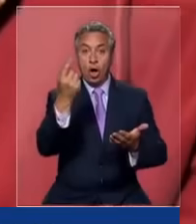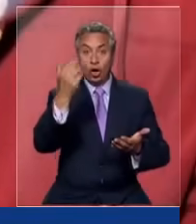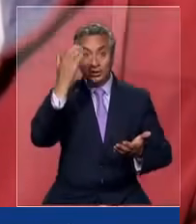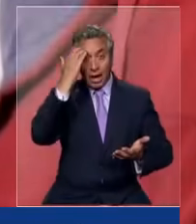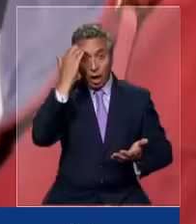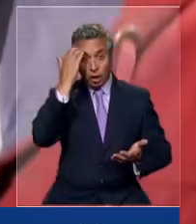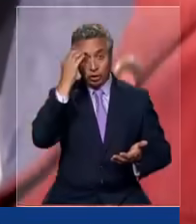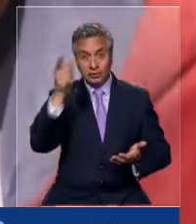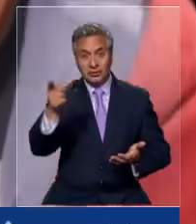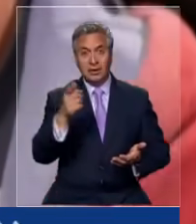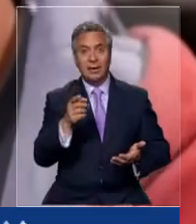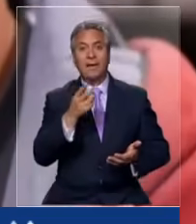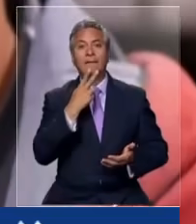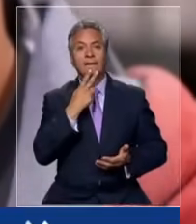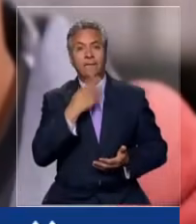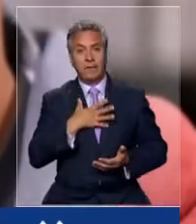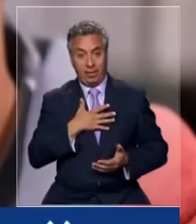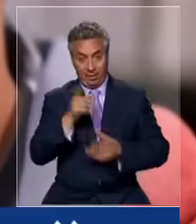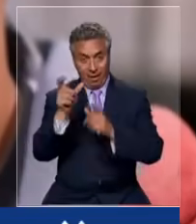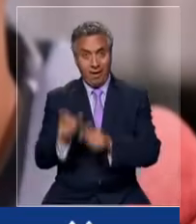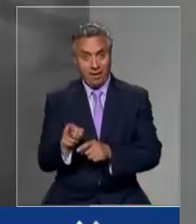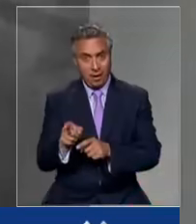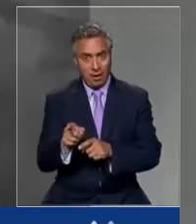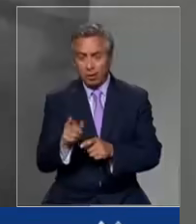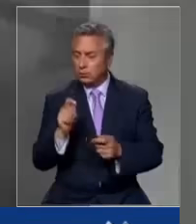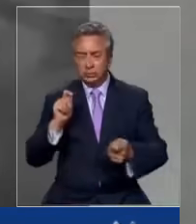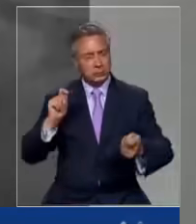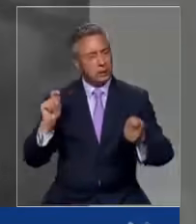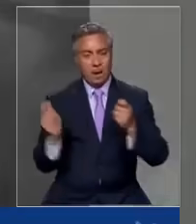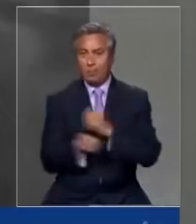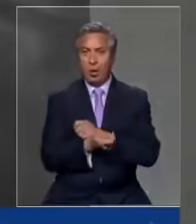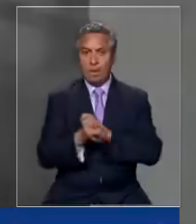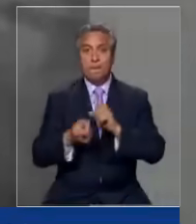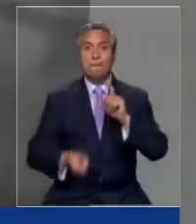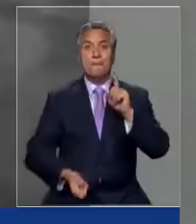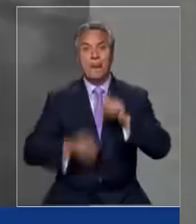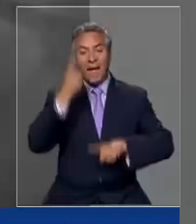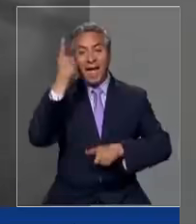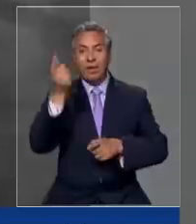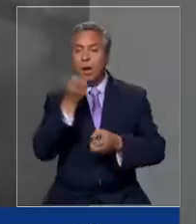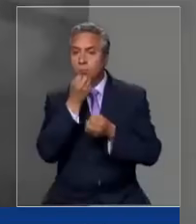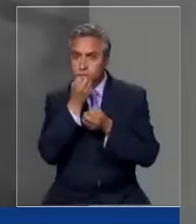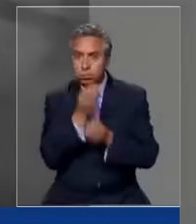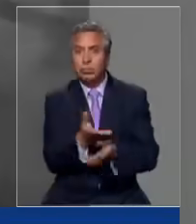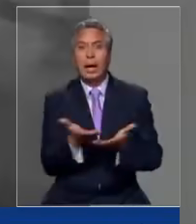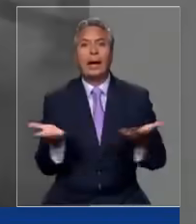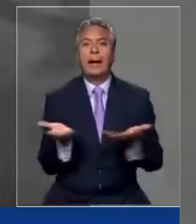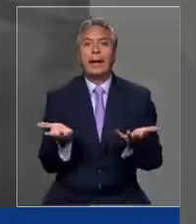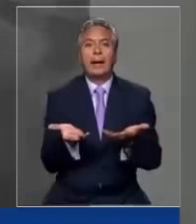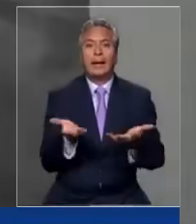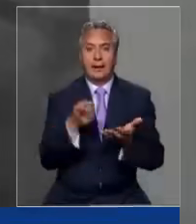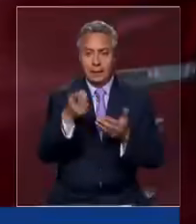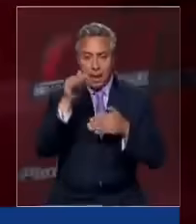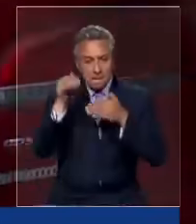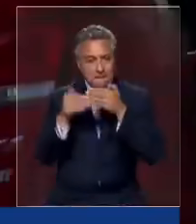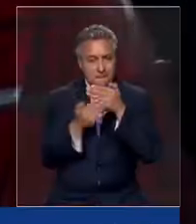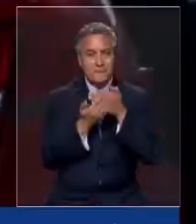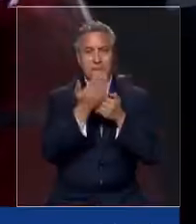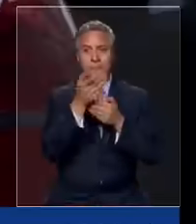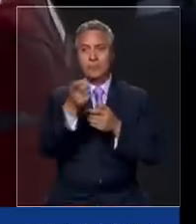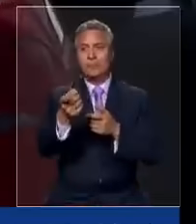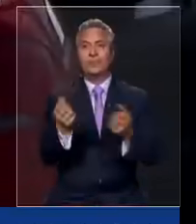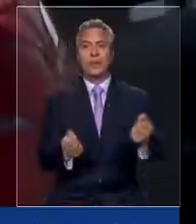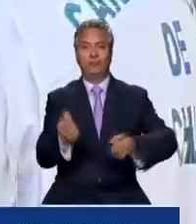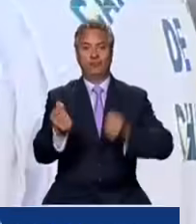de Felipe cambió para siempre. Por primera vez cuenta un medio de comunicación qué ocurrió esa fatídica madrugada cuando